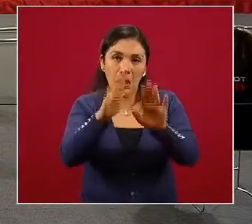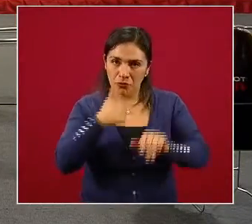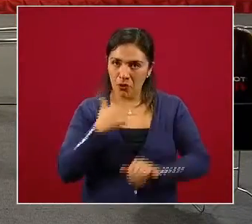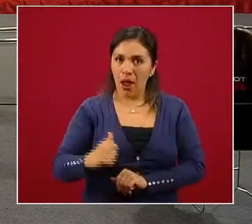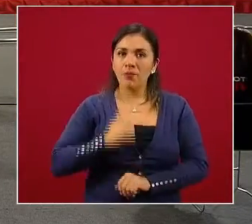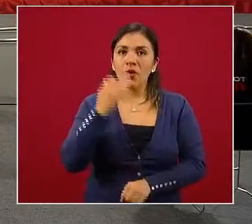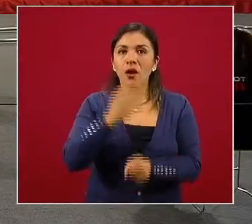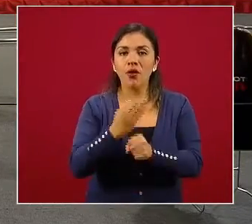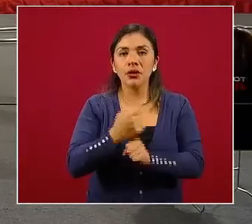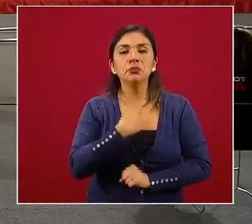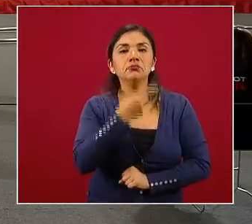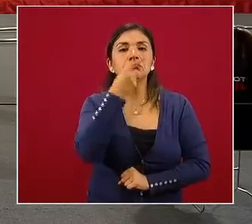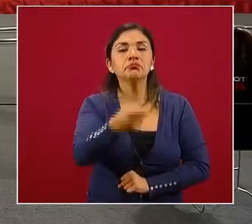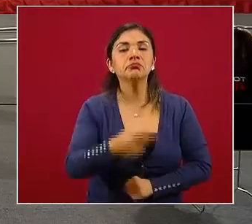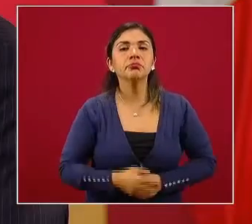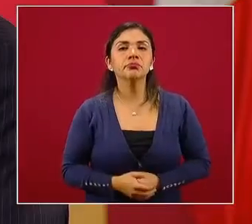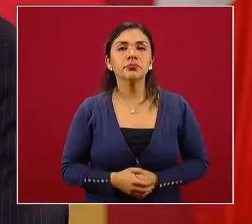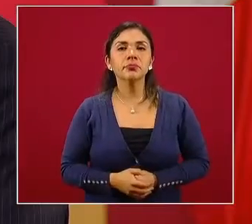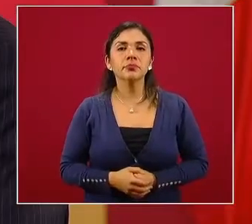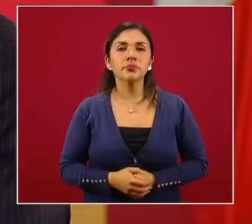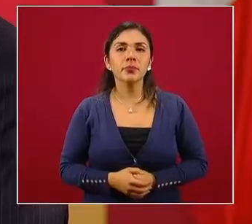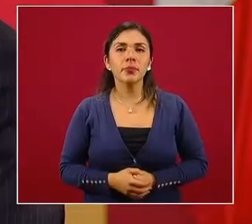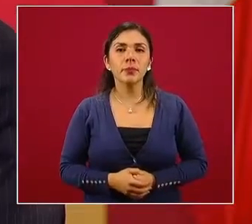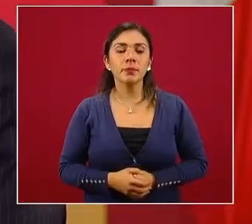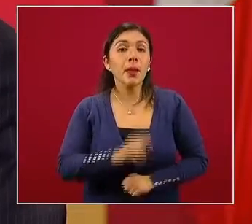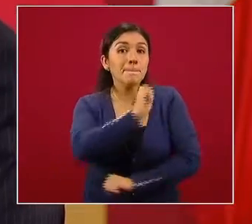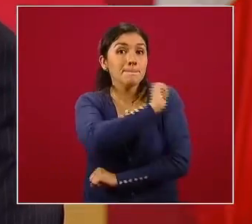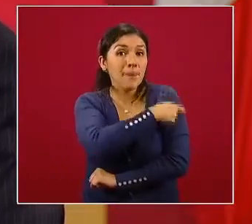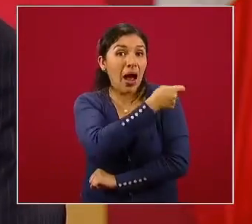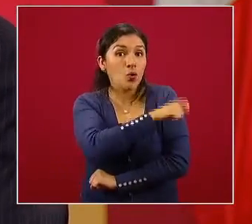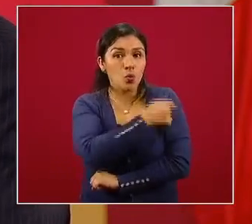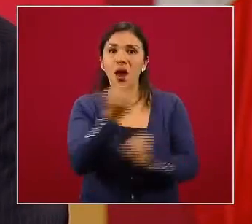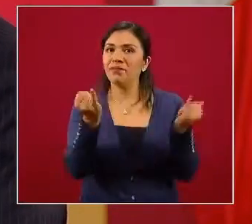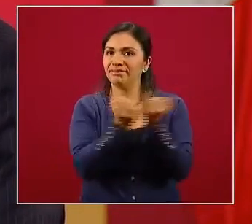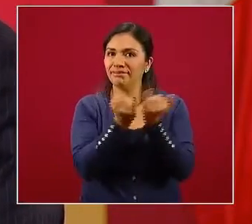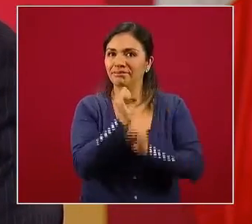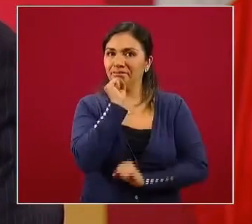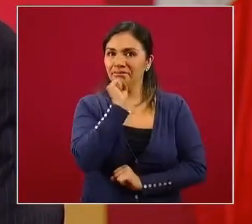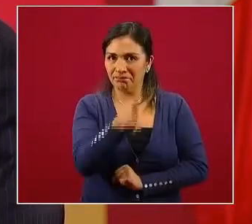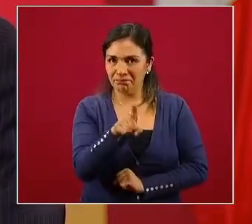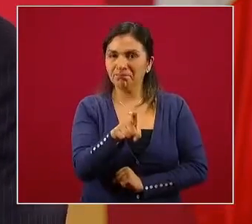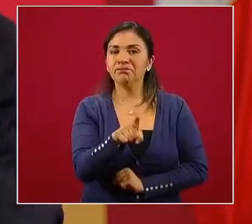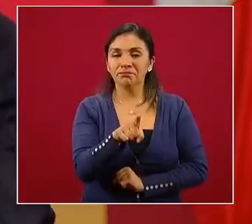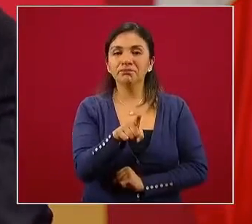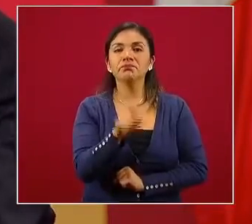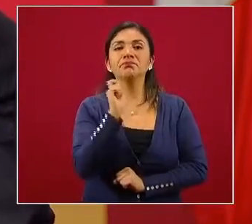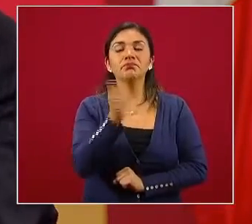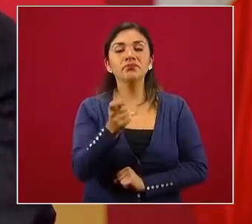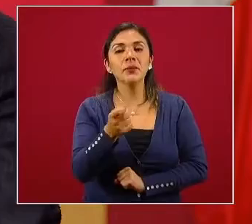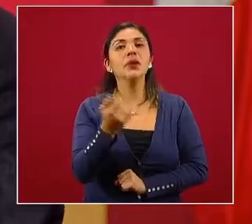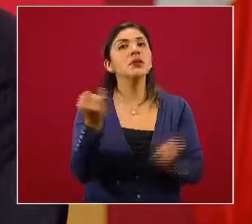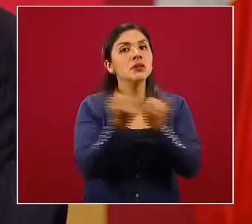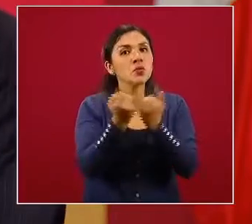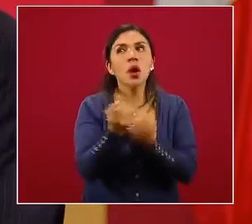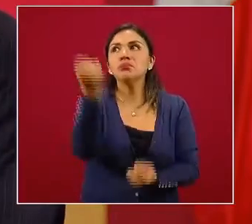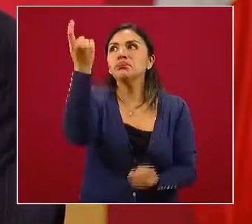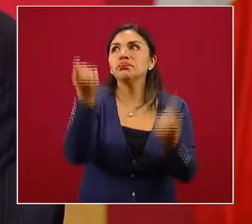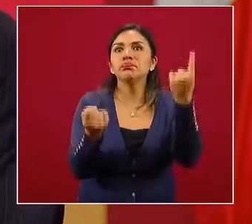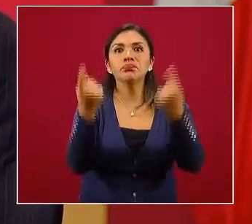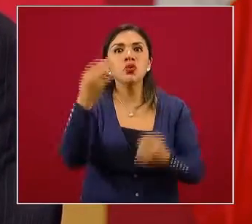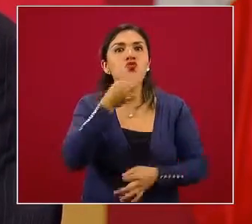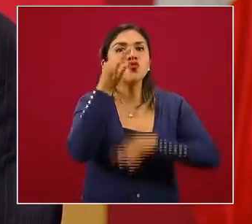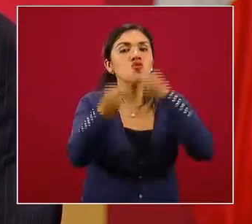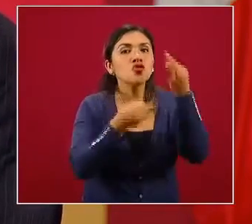para comentar sobre vacunas también, actualizar en el sentido de que también han salido ya noticias de